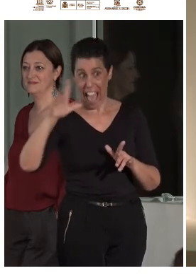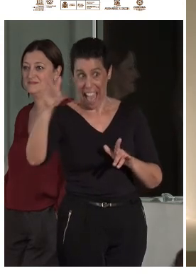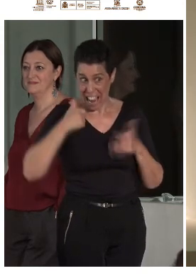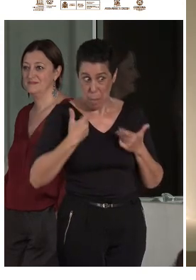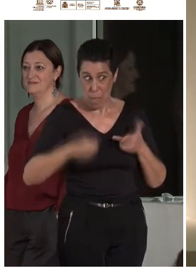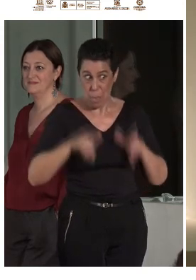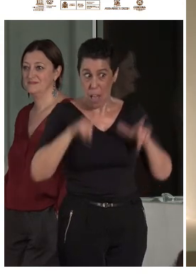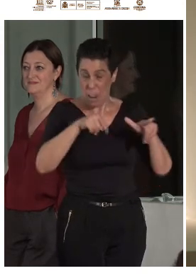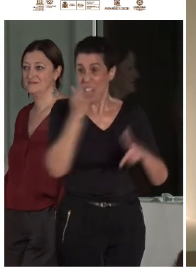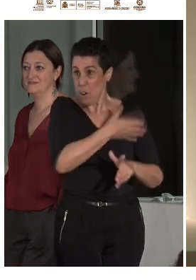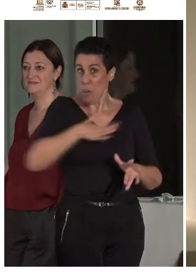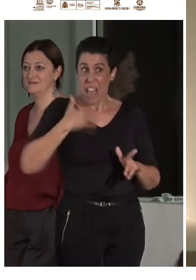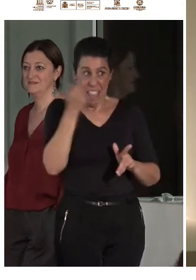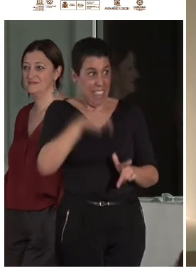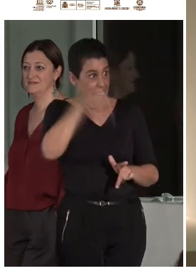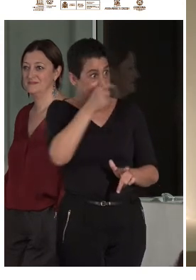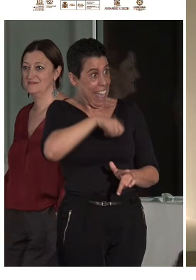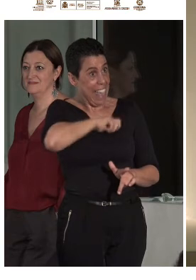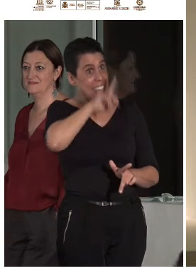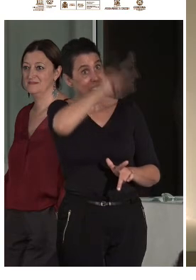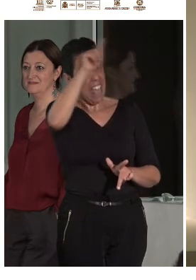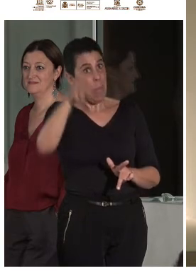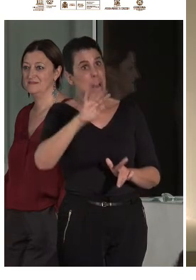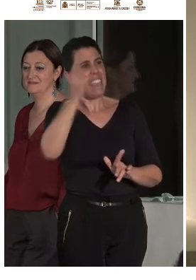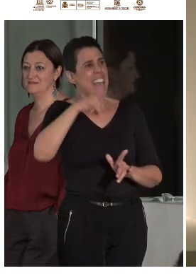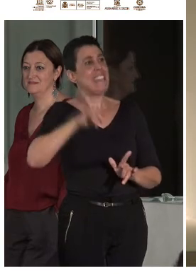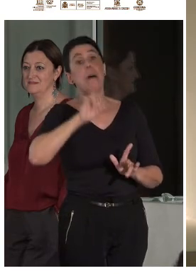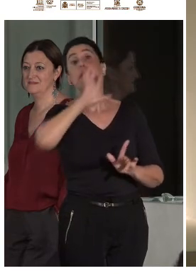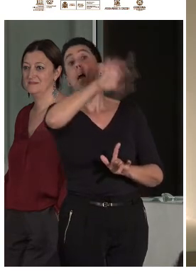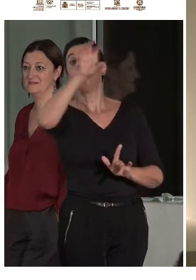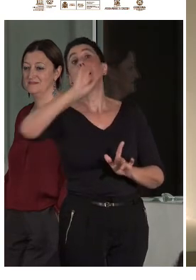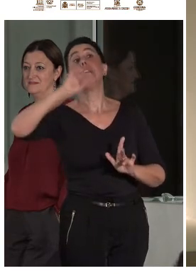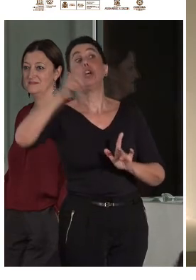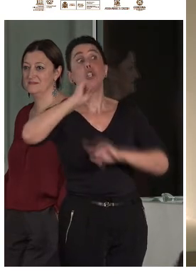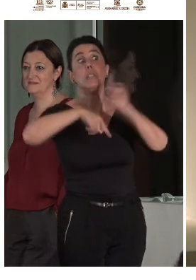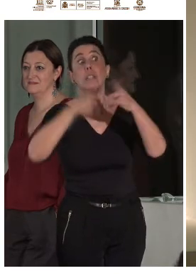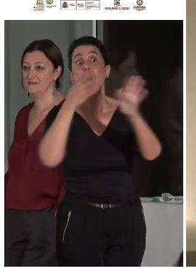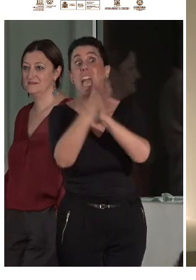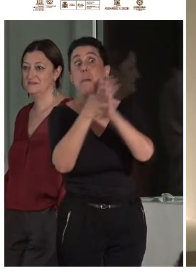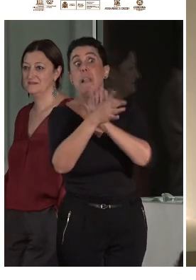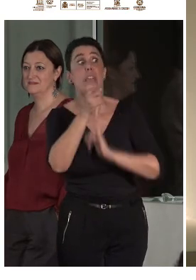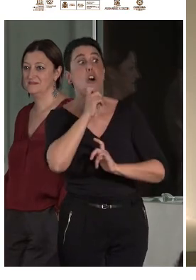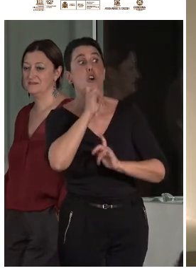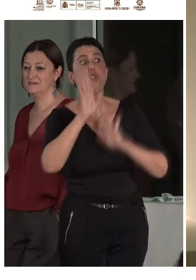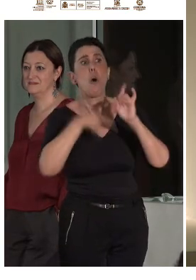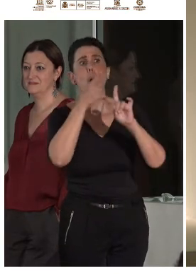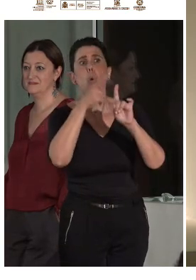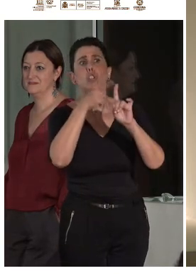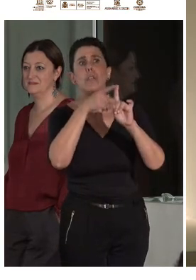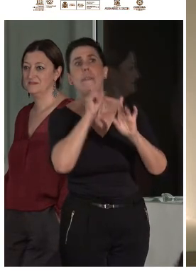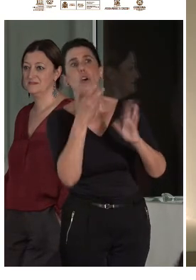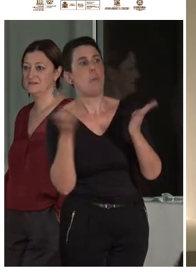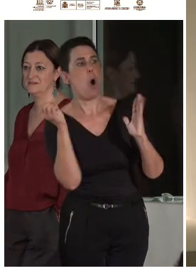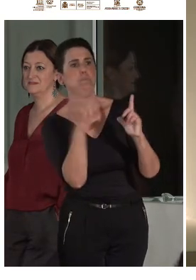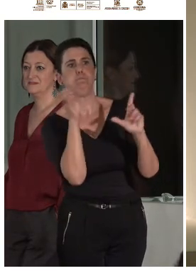quiere ir a otros países. Y os voy a explicar cómo podéis utilizarla y cómo podéis subir en la plataforma la información